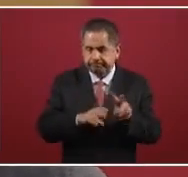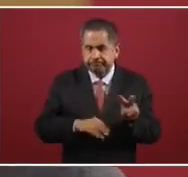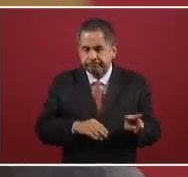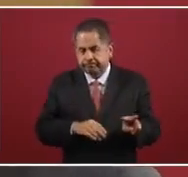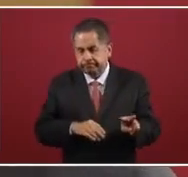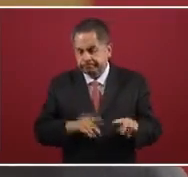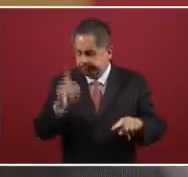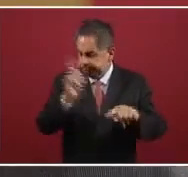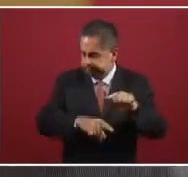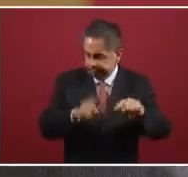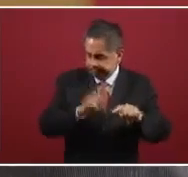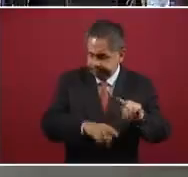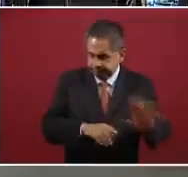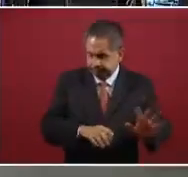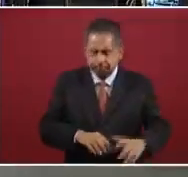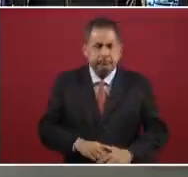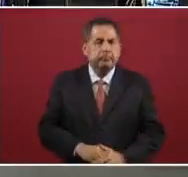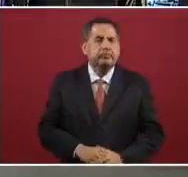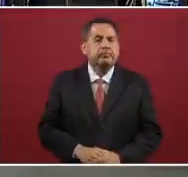combatiendo.